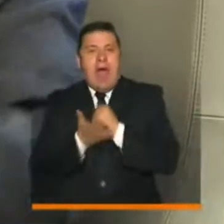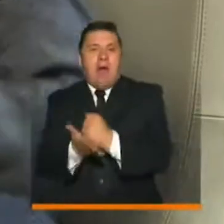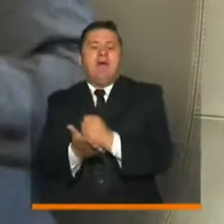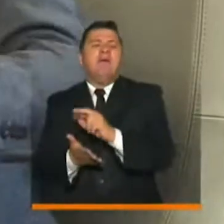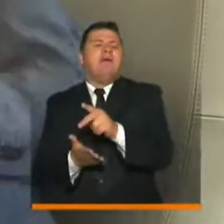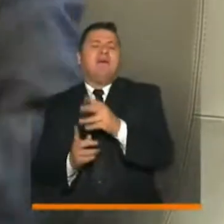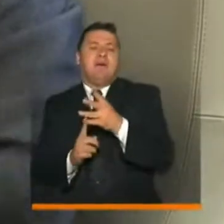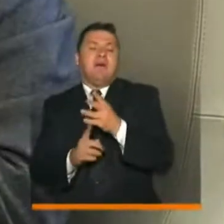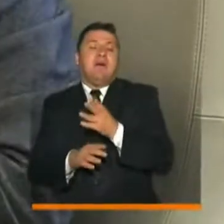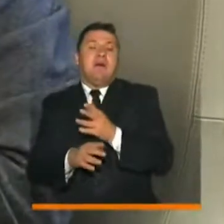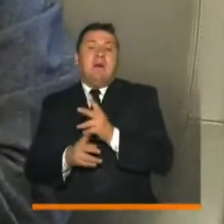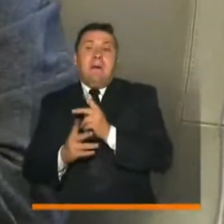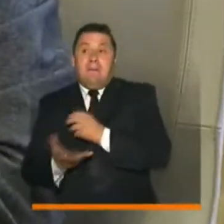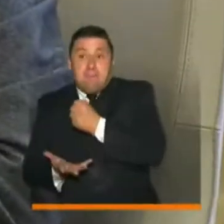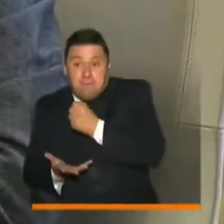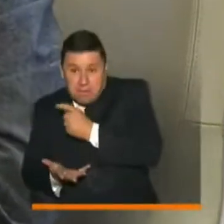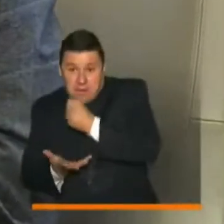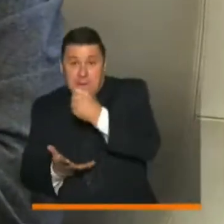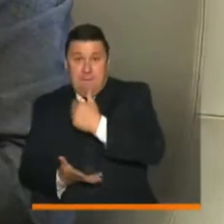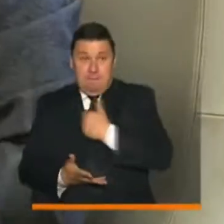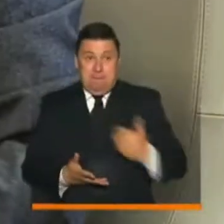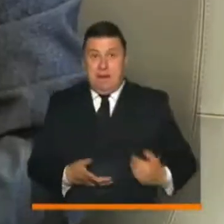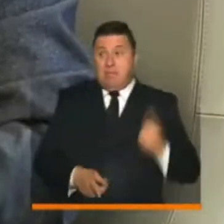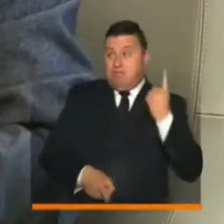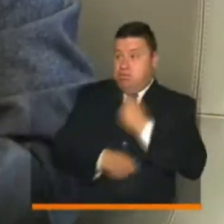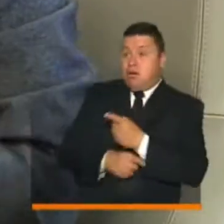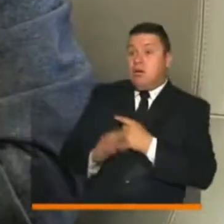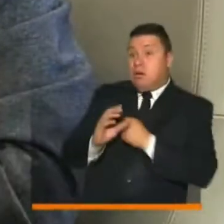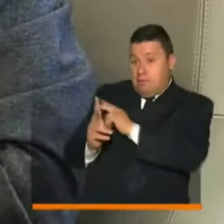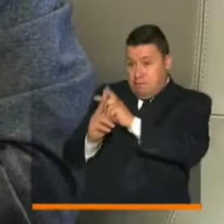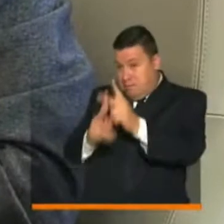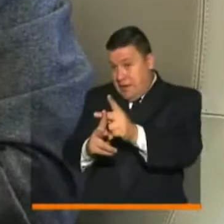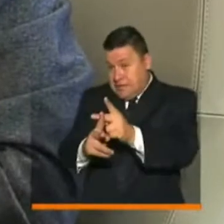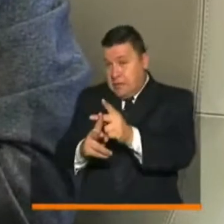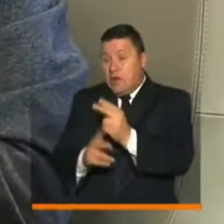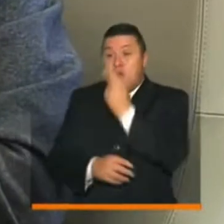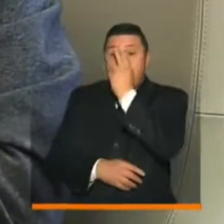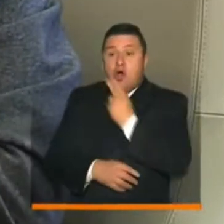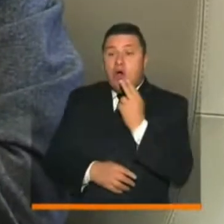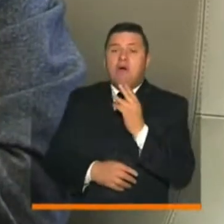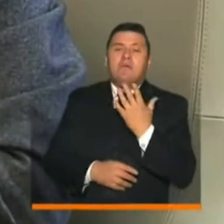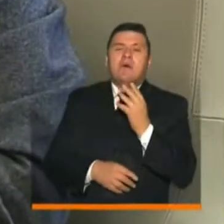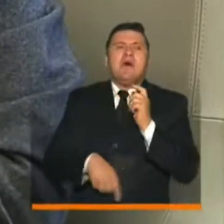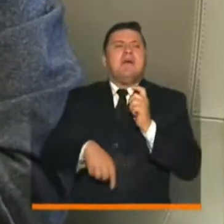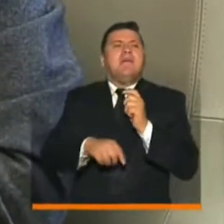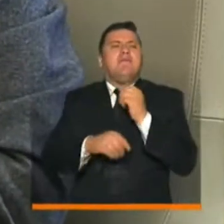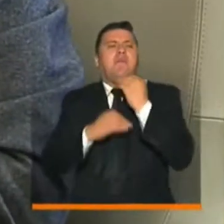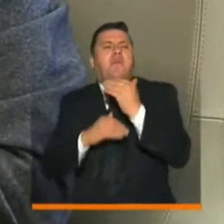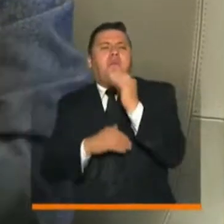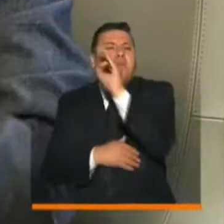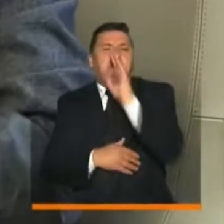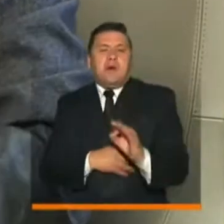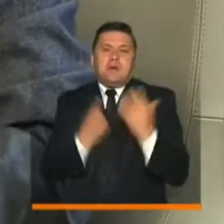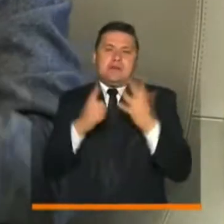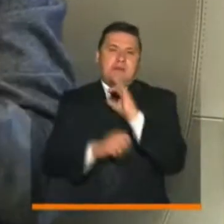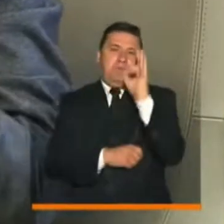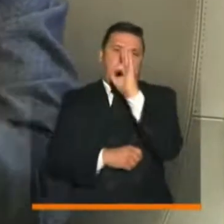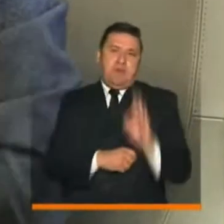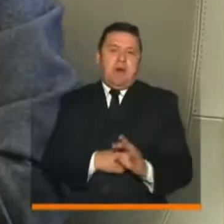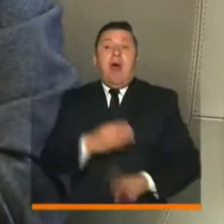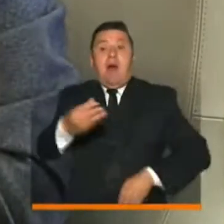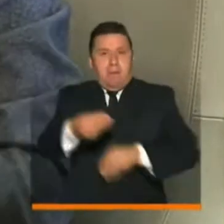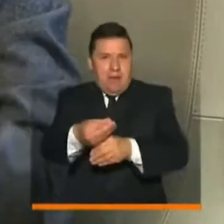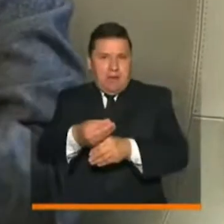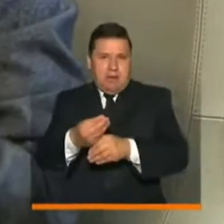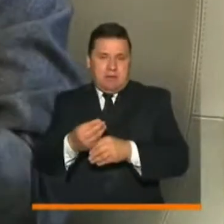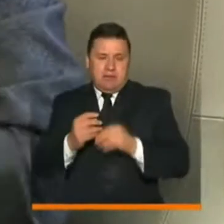y es a través de los créditos que el presidente comentaba. Nosotros podemos comprometer hasta 60 billones de pesos en crédito que, como tienen garantía